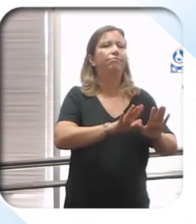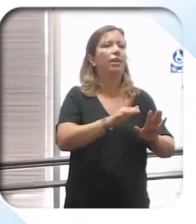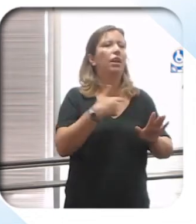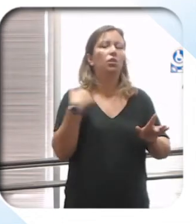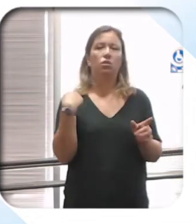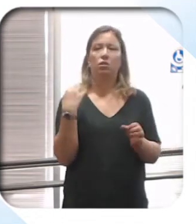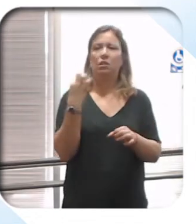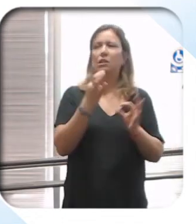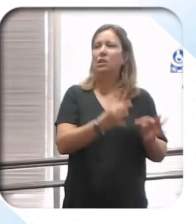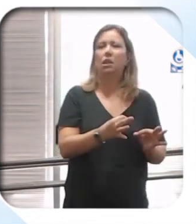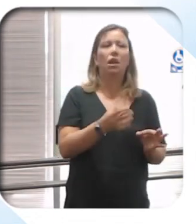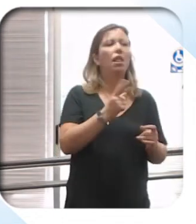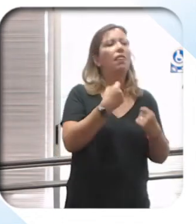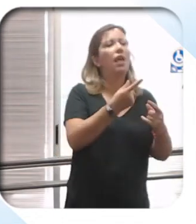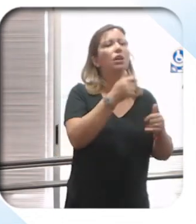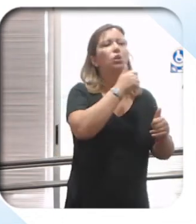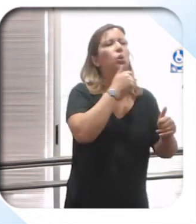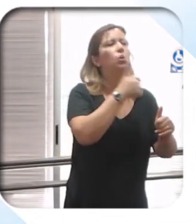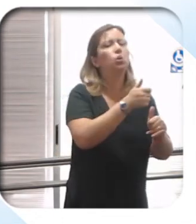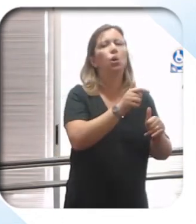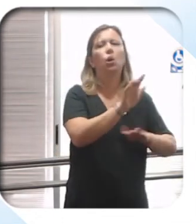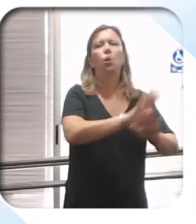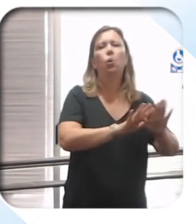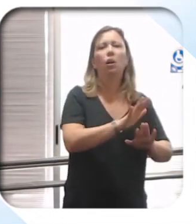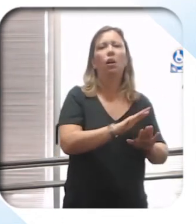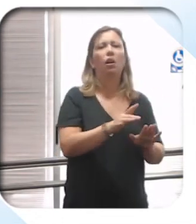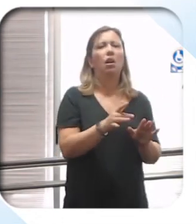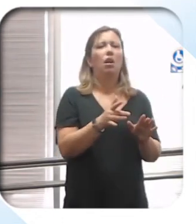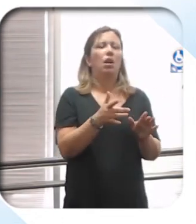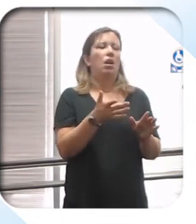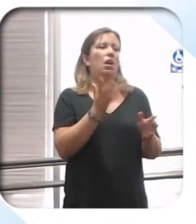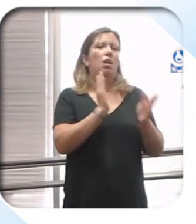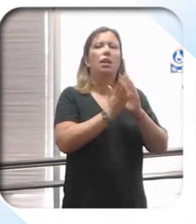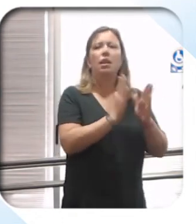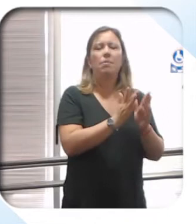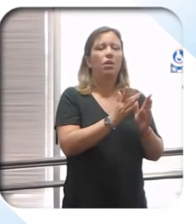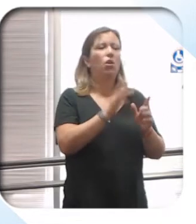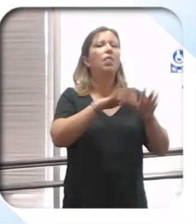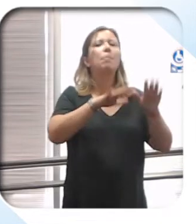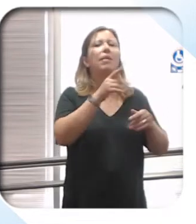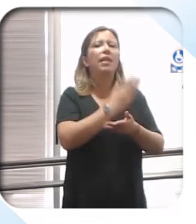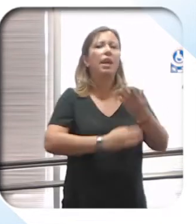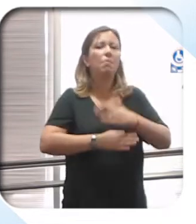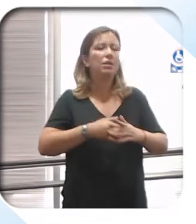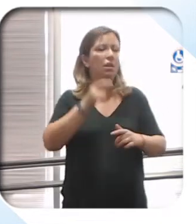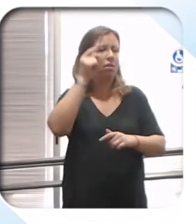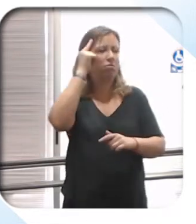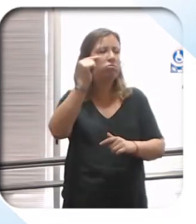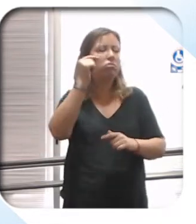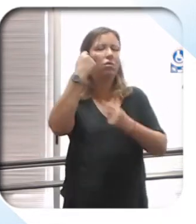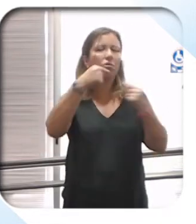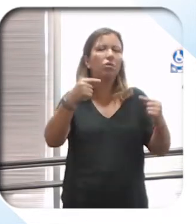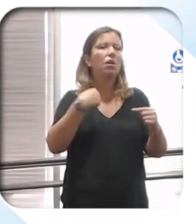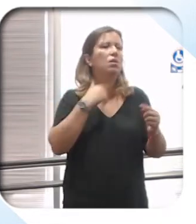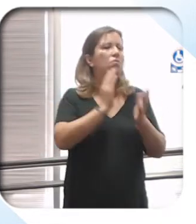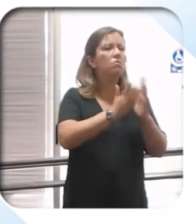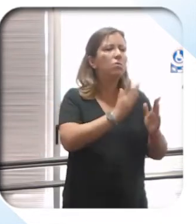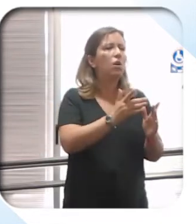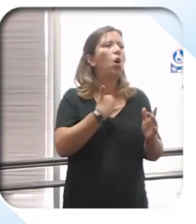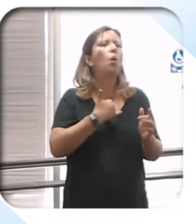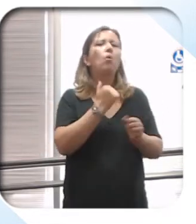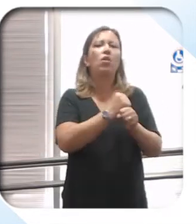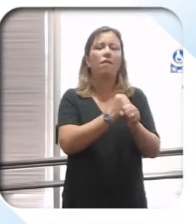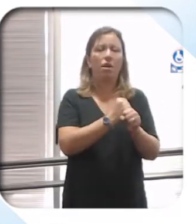buscando que me den soluciones para diferentes discapacidades, motriz, intelectual o lo que sea, y cómo abordar o